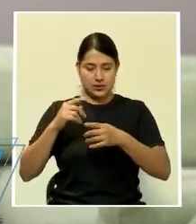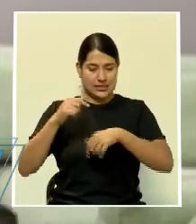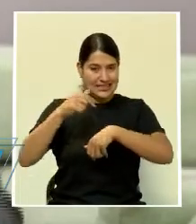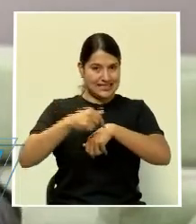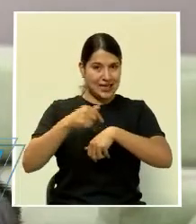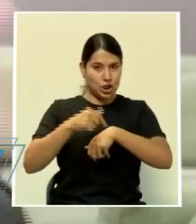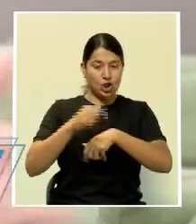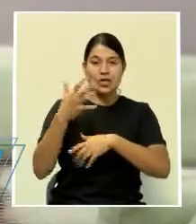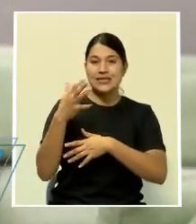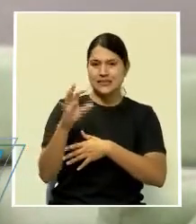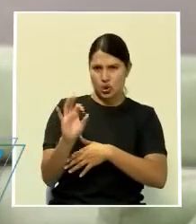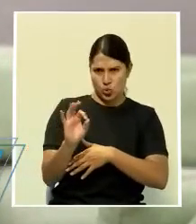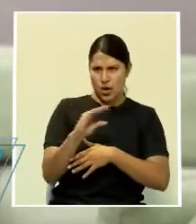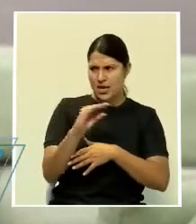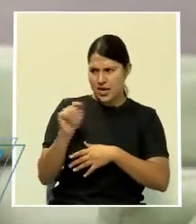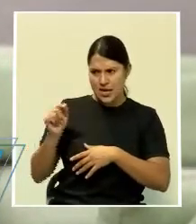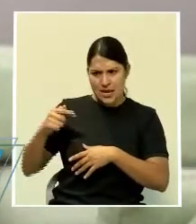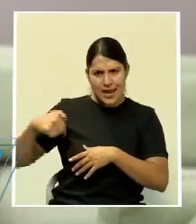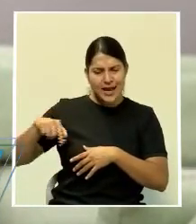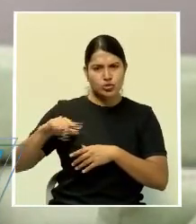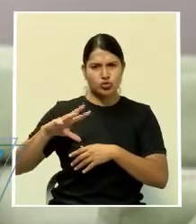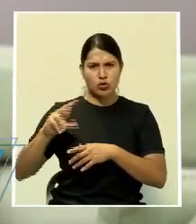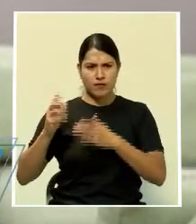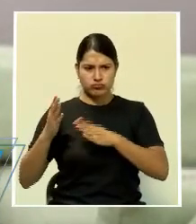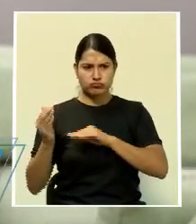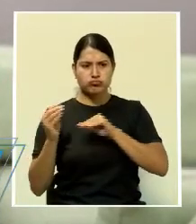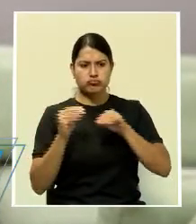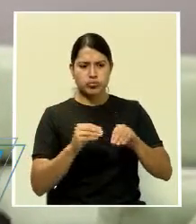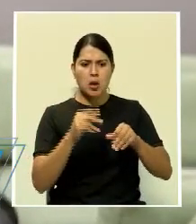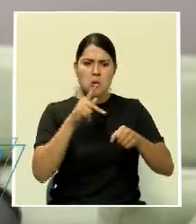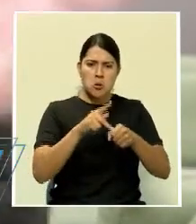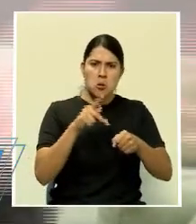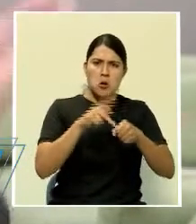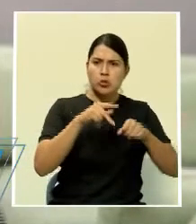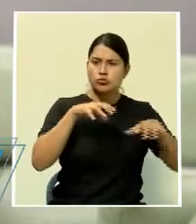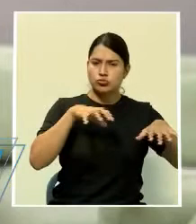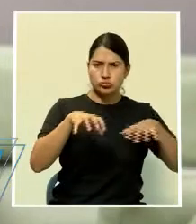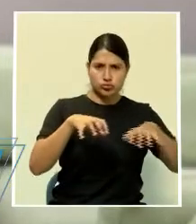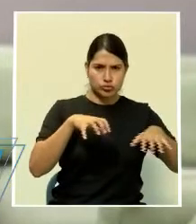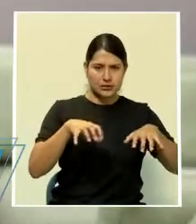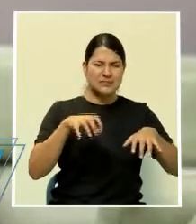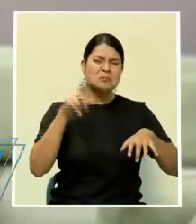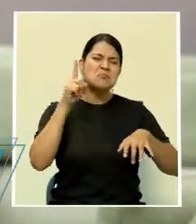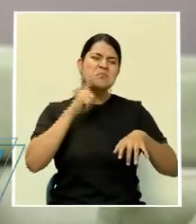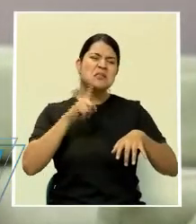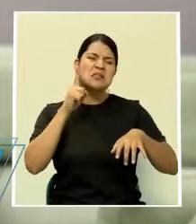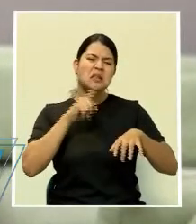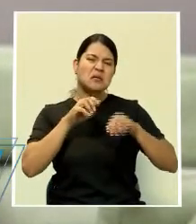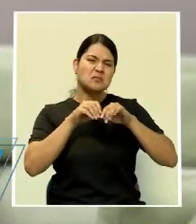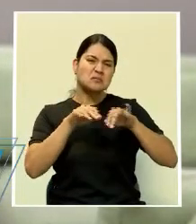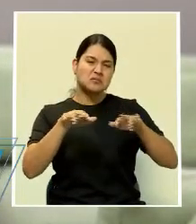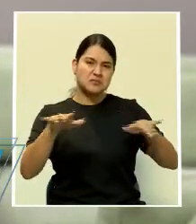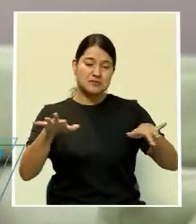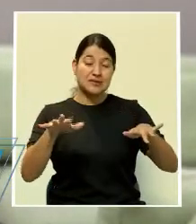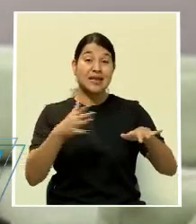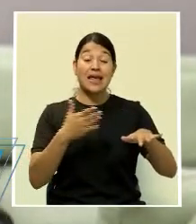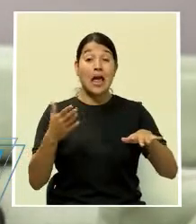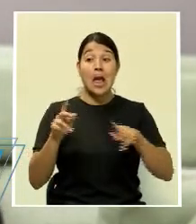XIX, y participaban activamente, ¿verdad? Es un mito socializado que